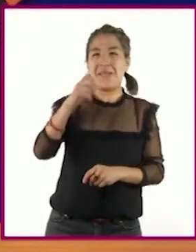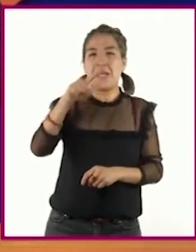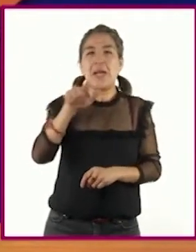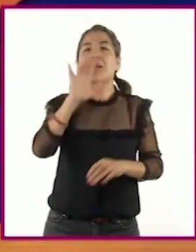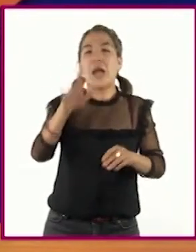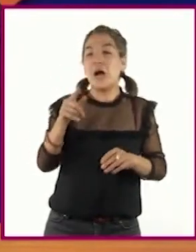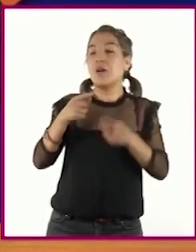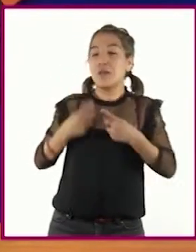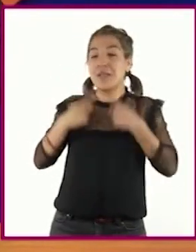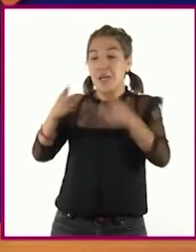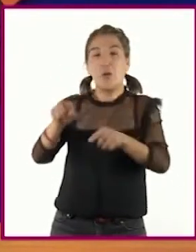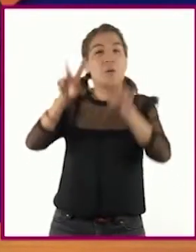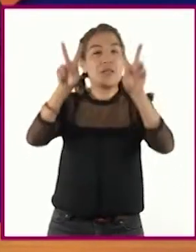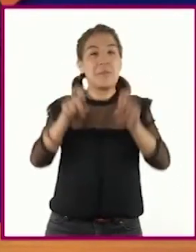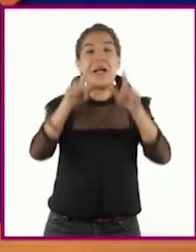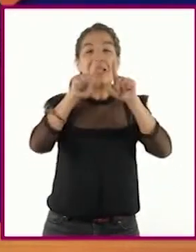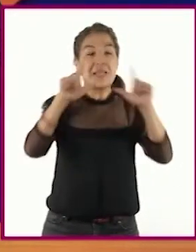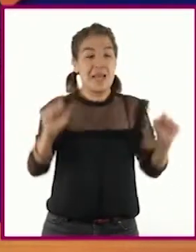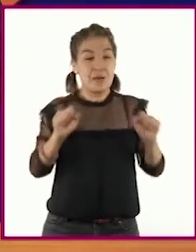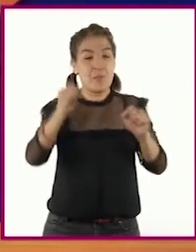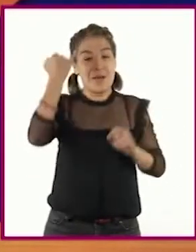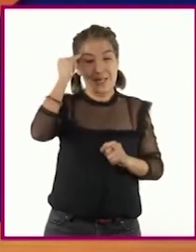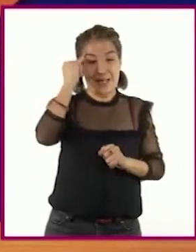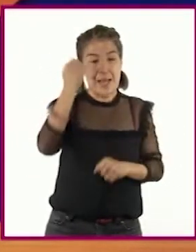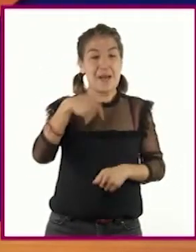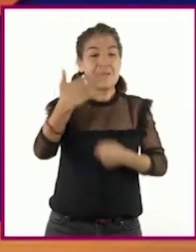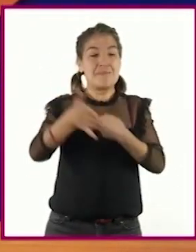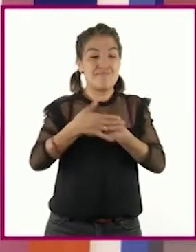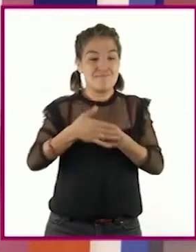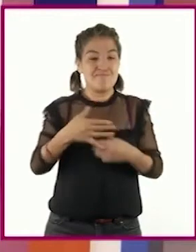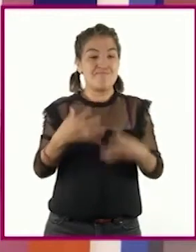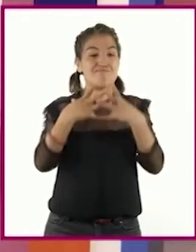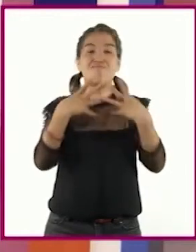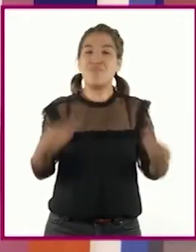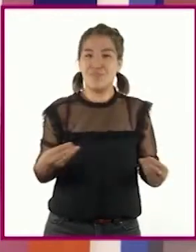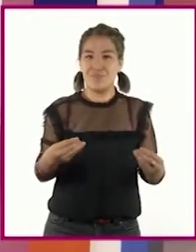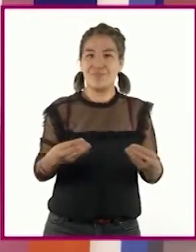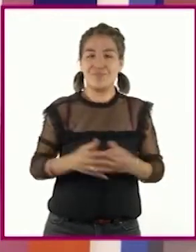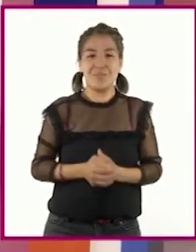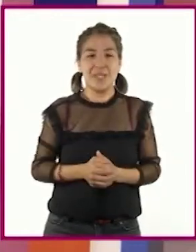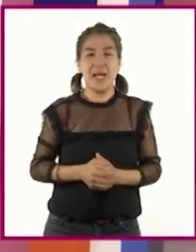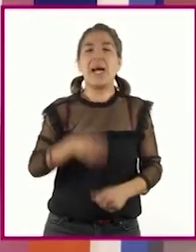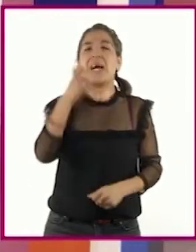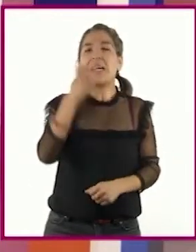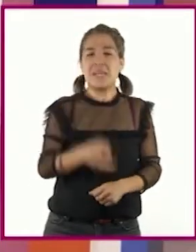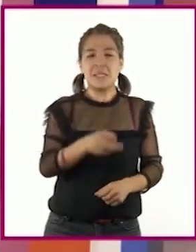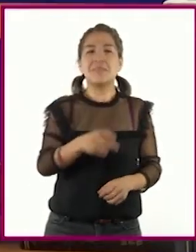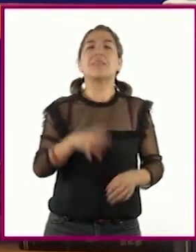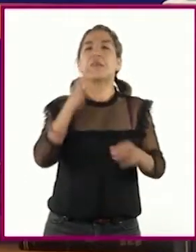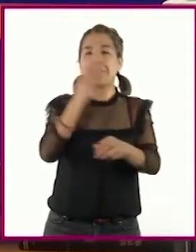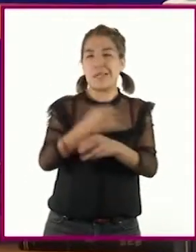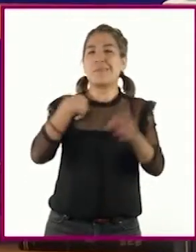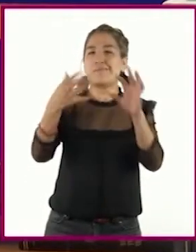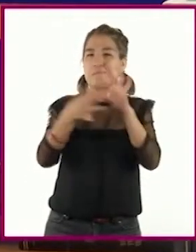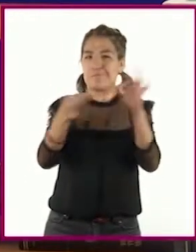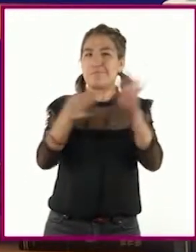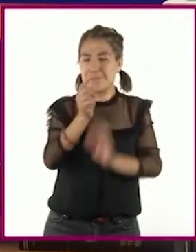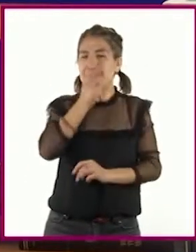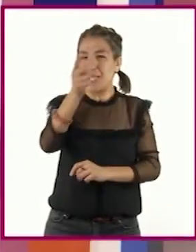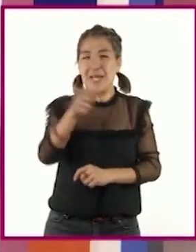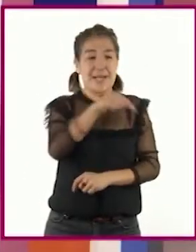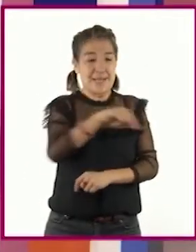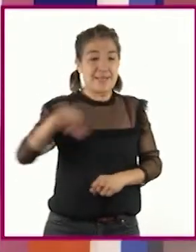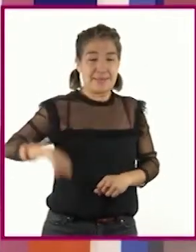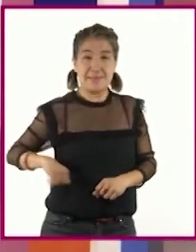tema Las lenguas indígenas en peligro de desaparición. Como ya le dije, me parece un tema muy